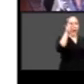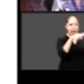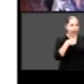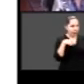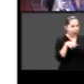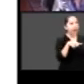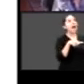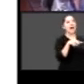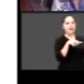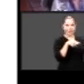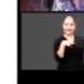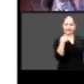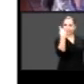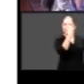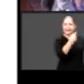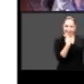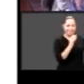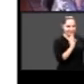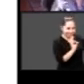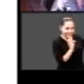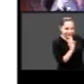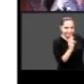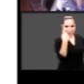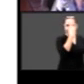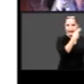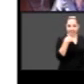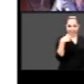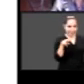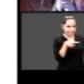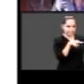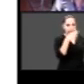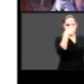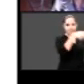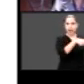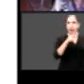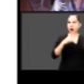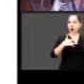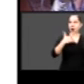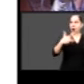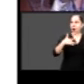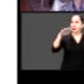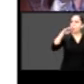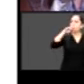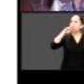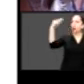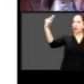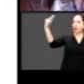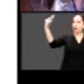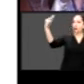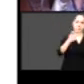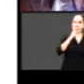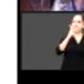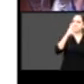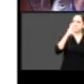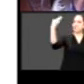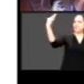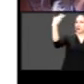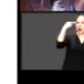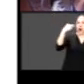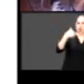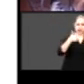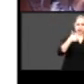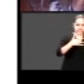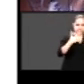sea que el tema sea a través de un objeto cuando es a través de un objeto es muy importante